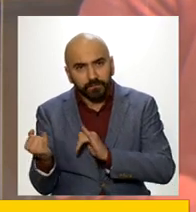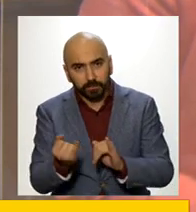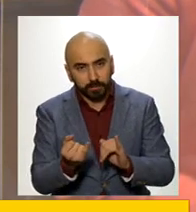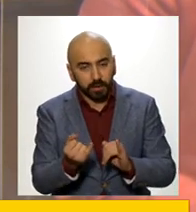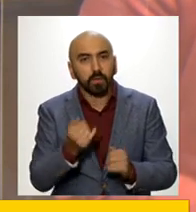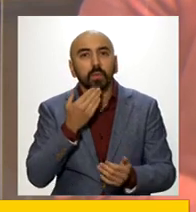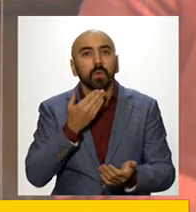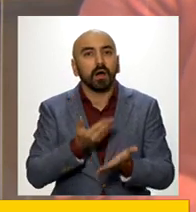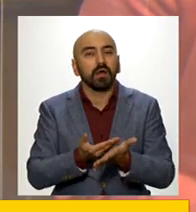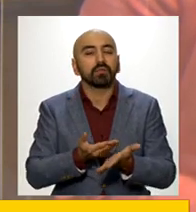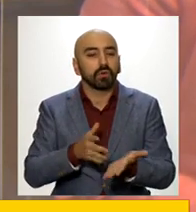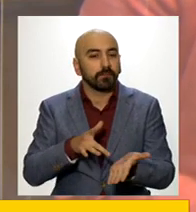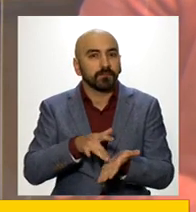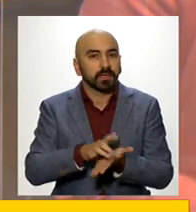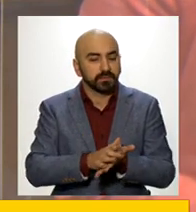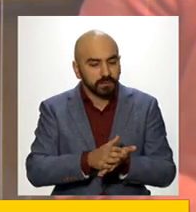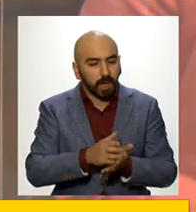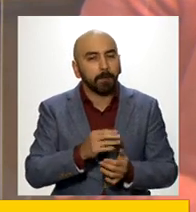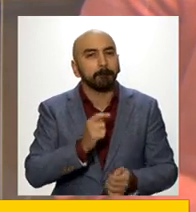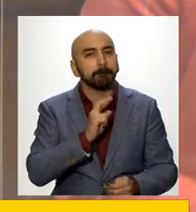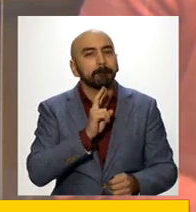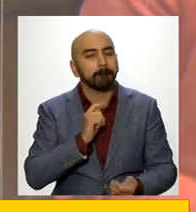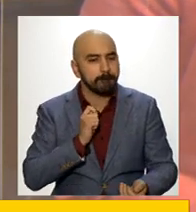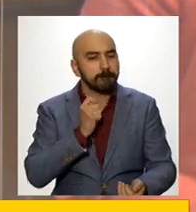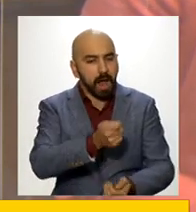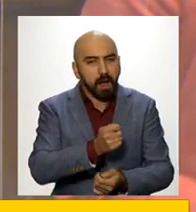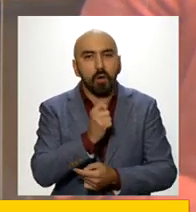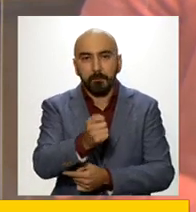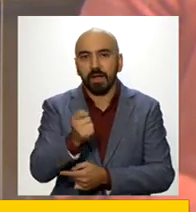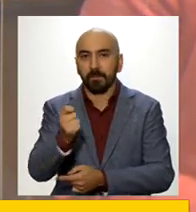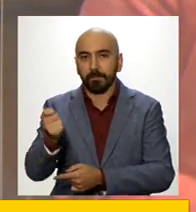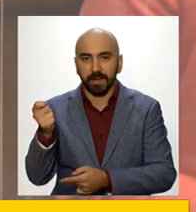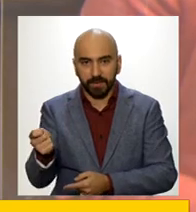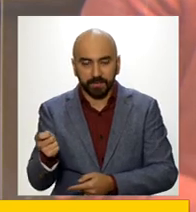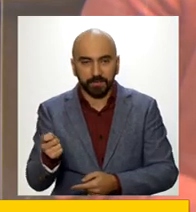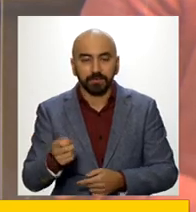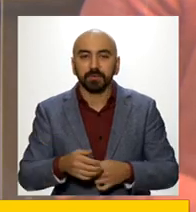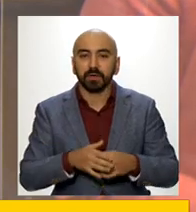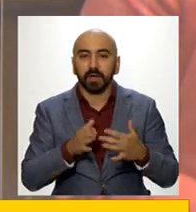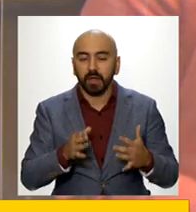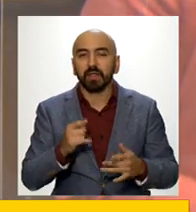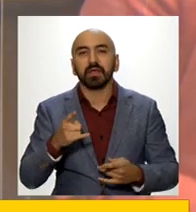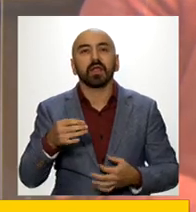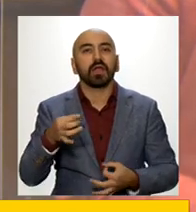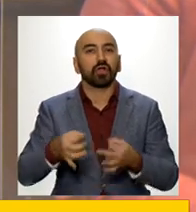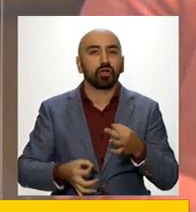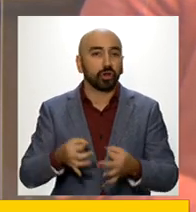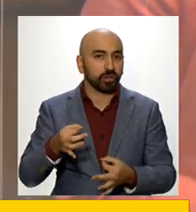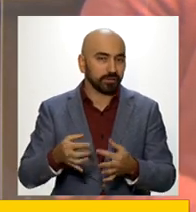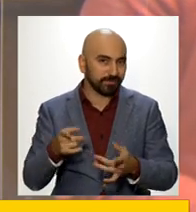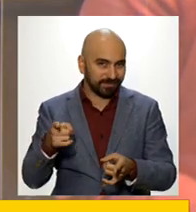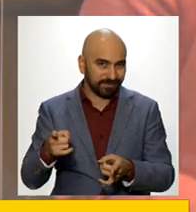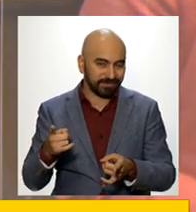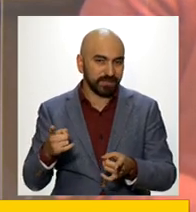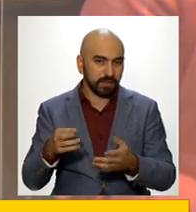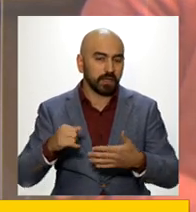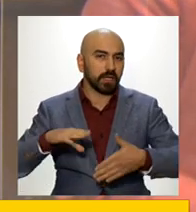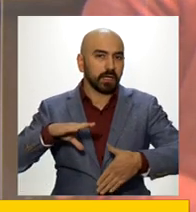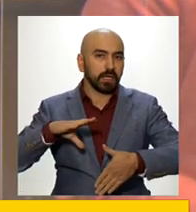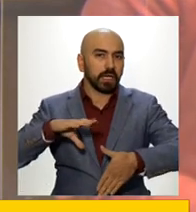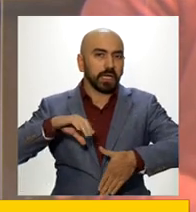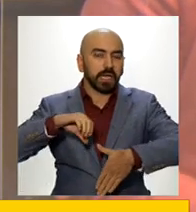pago a las y los profesores individualizados en la sentencia de la Corte Interamericana de Derechos Humanos